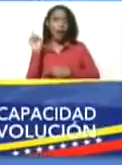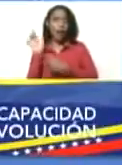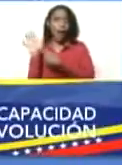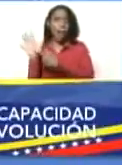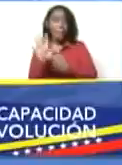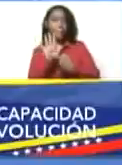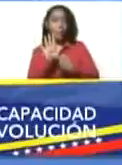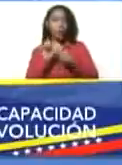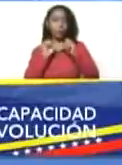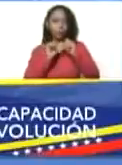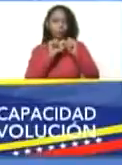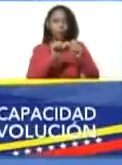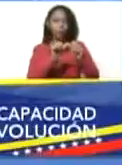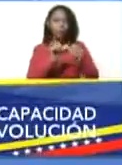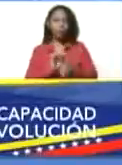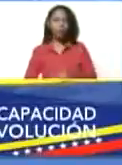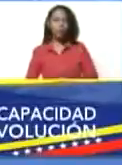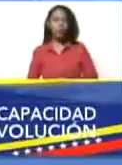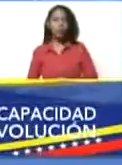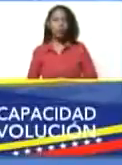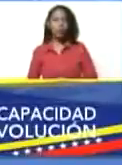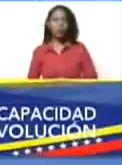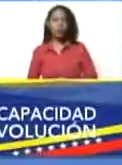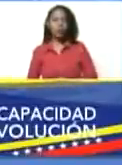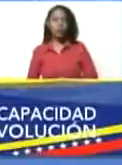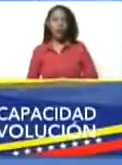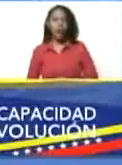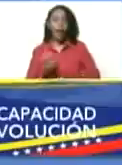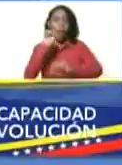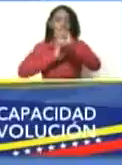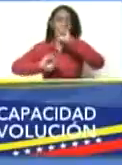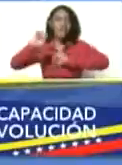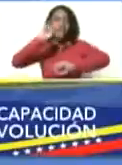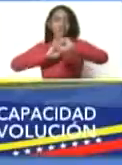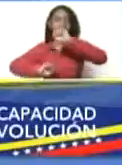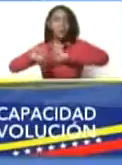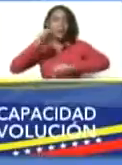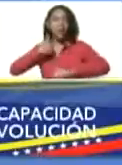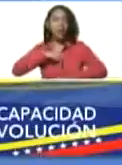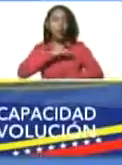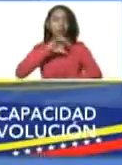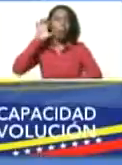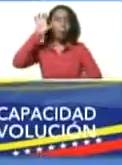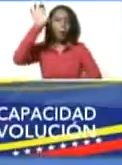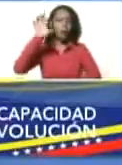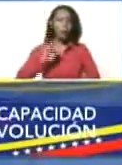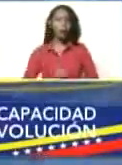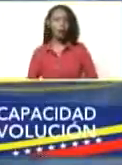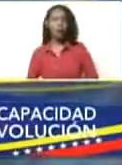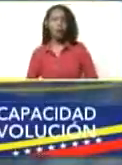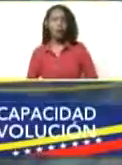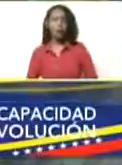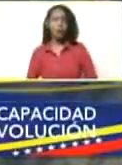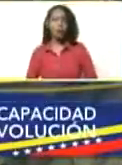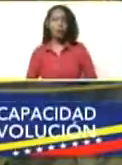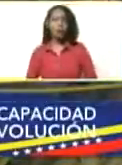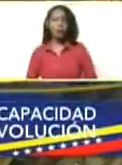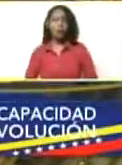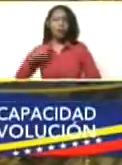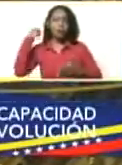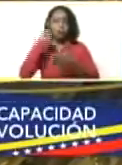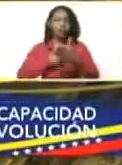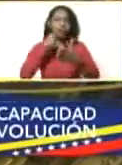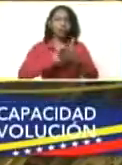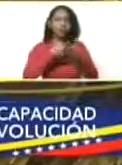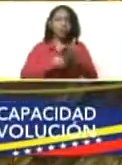en el seguimiento permanente, en la defensa de nuestra patria, en la lucha